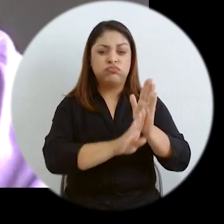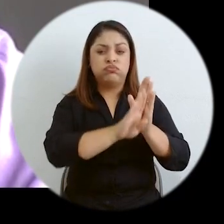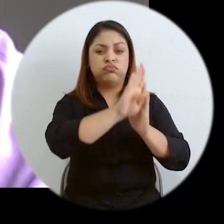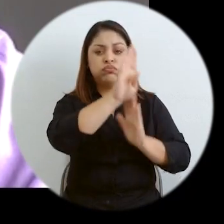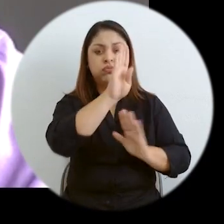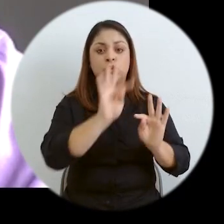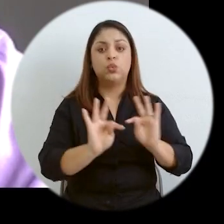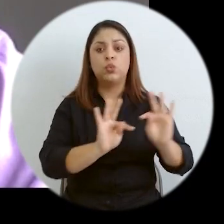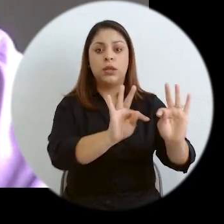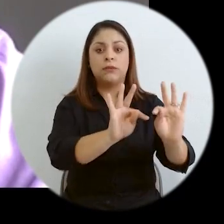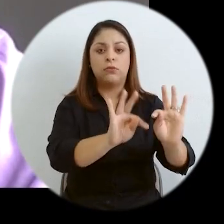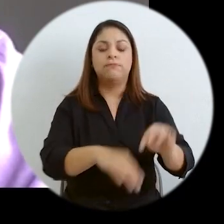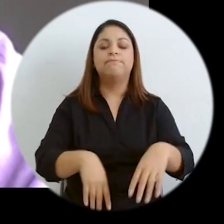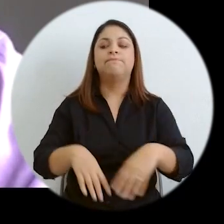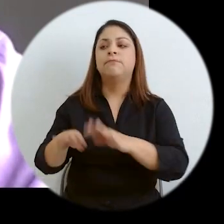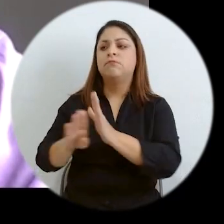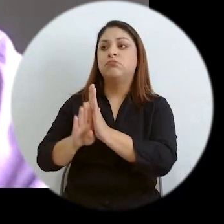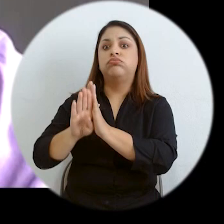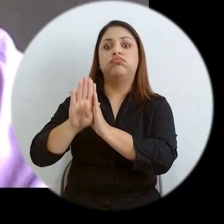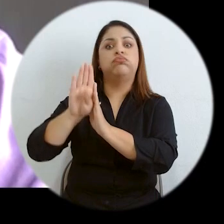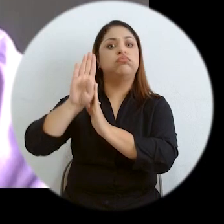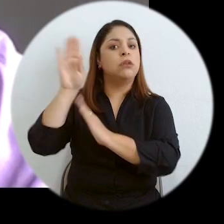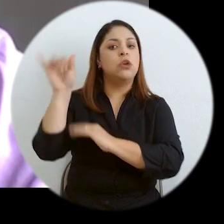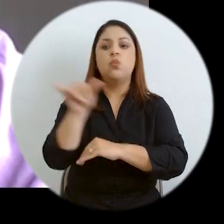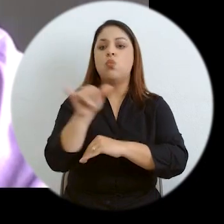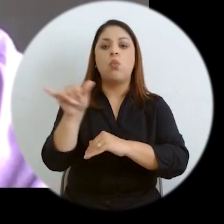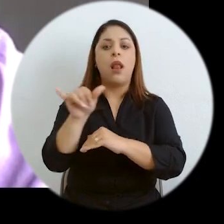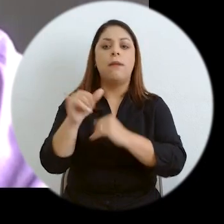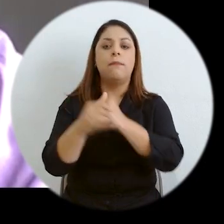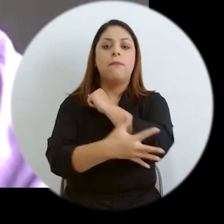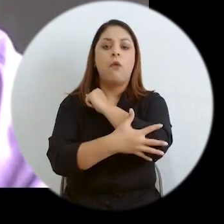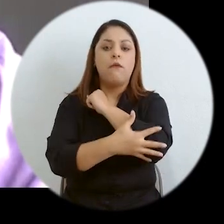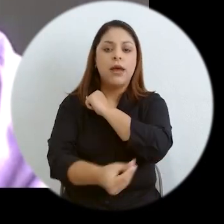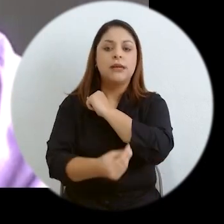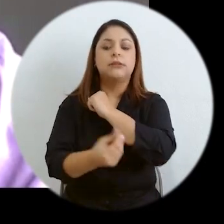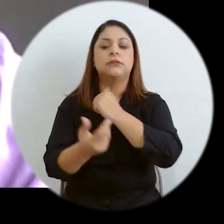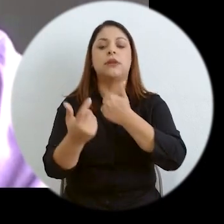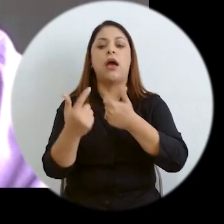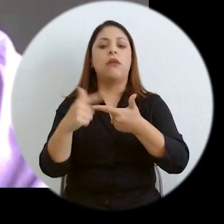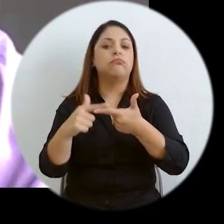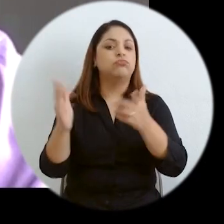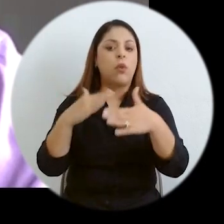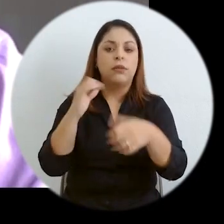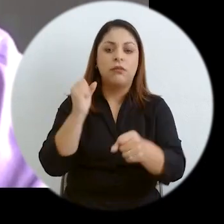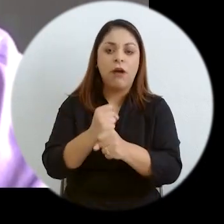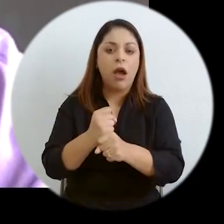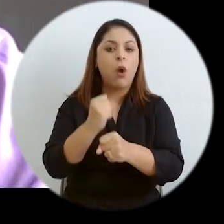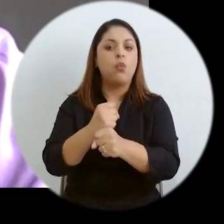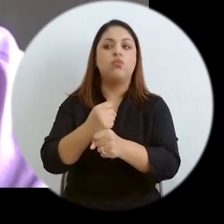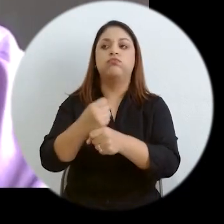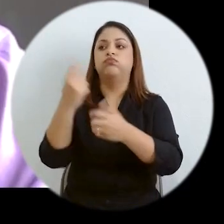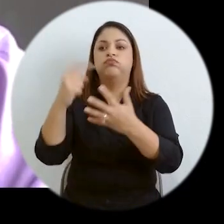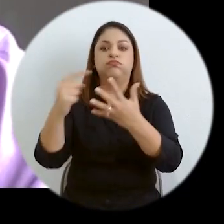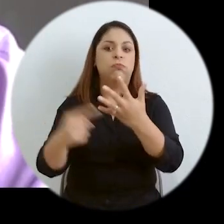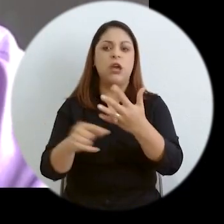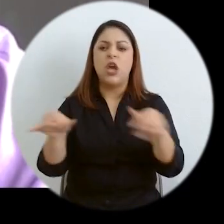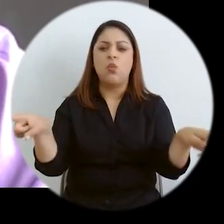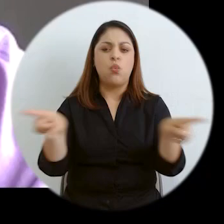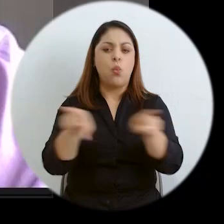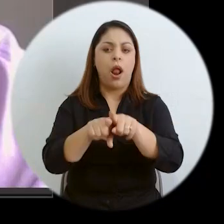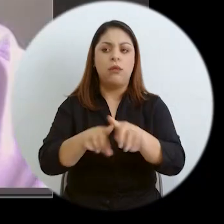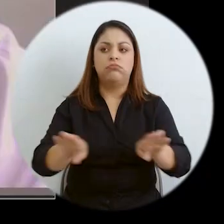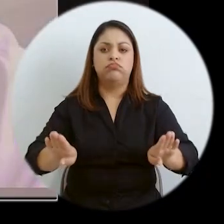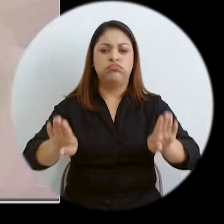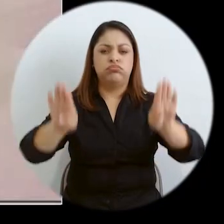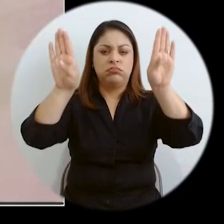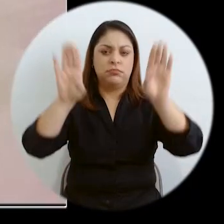mismo. A mayor turismo, mayor desempleo y mayor pobreza, tanto en Costa Rica como en Guanacaste. Y